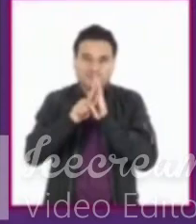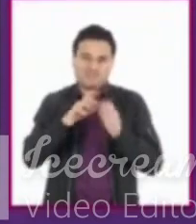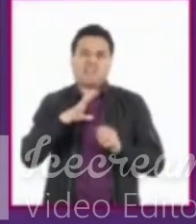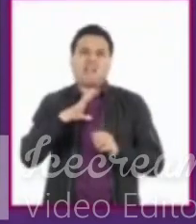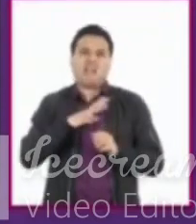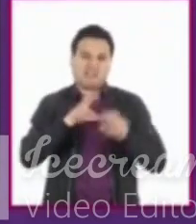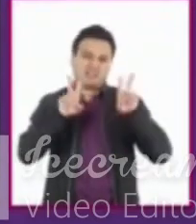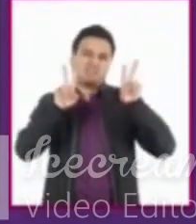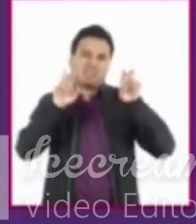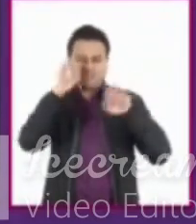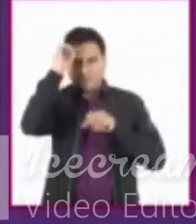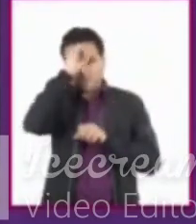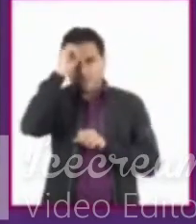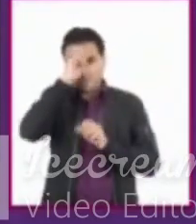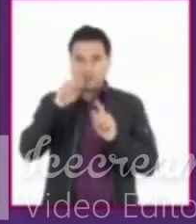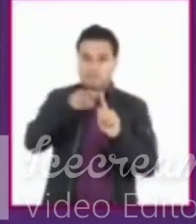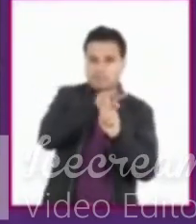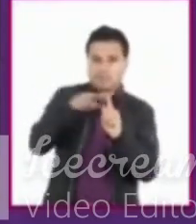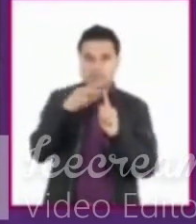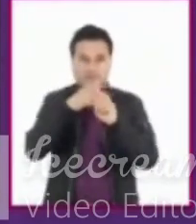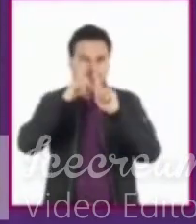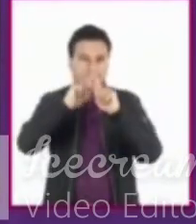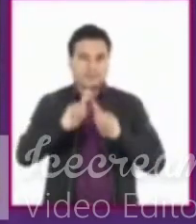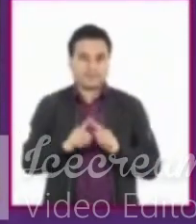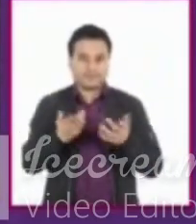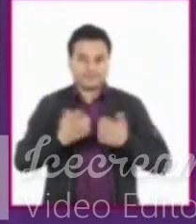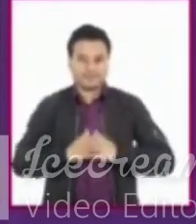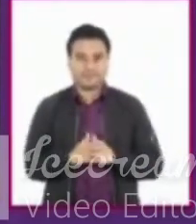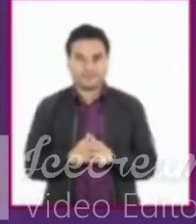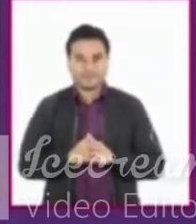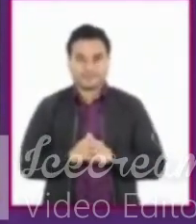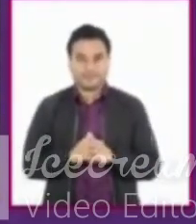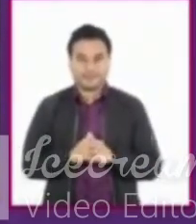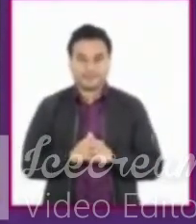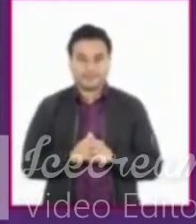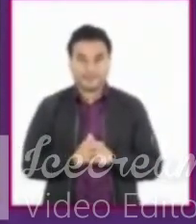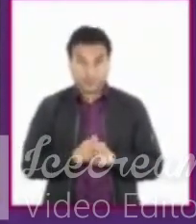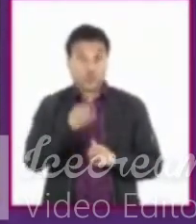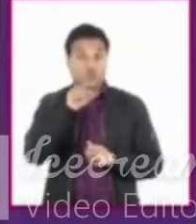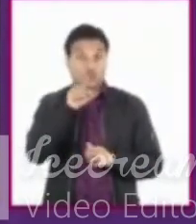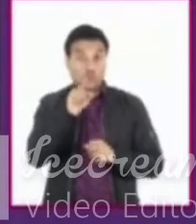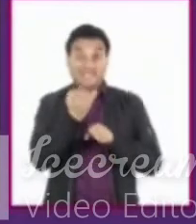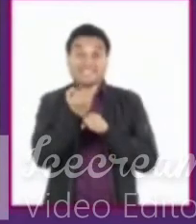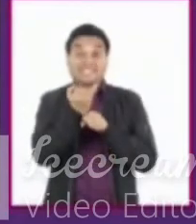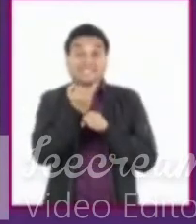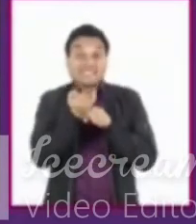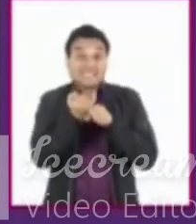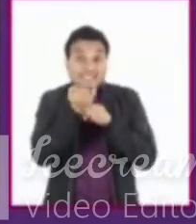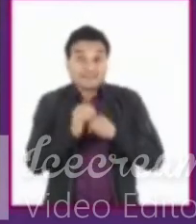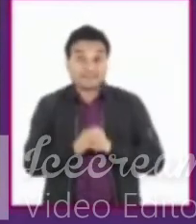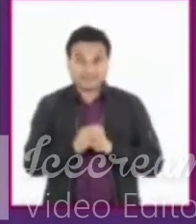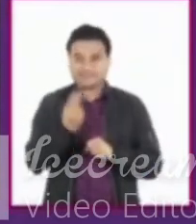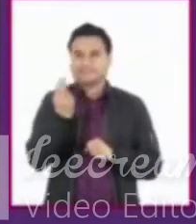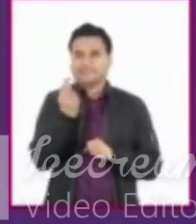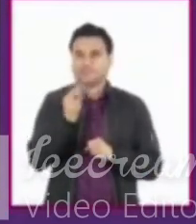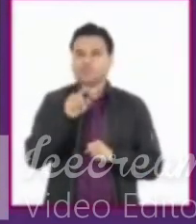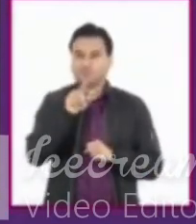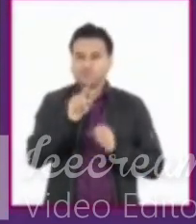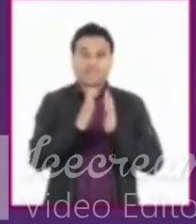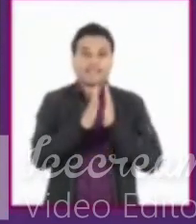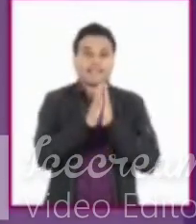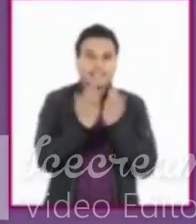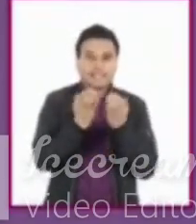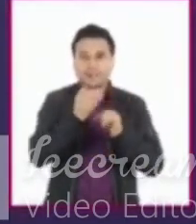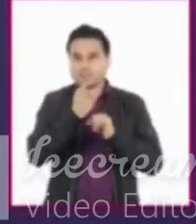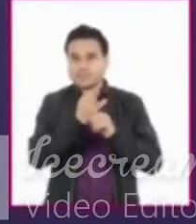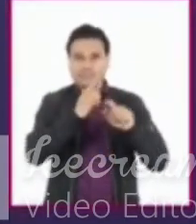de perspectivas, opiniones y tratamientos que pueden existir sobre un mismo tema. Cuando realicemos una investigación, es conveniente consultar fuentes confiables